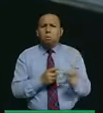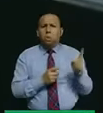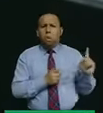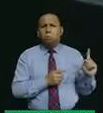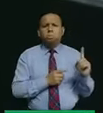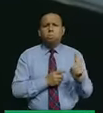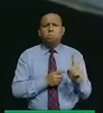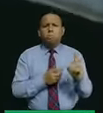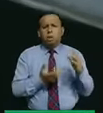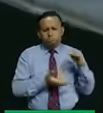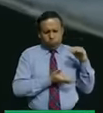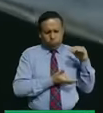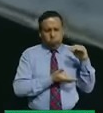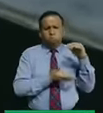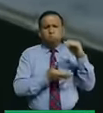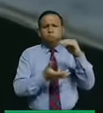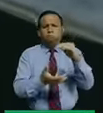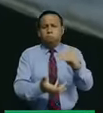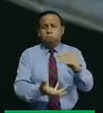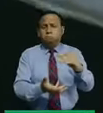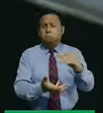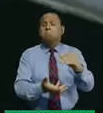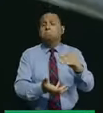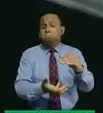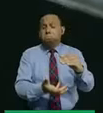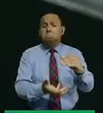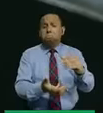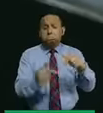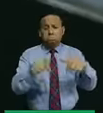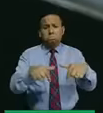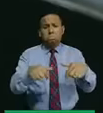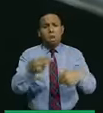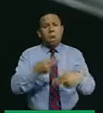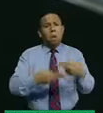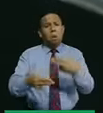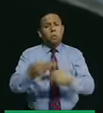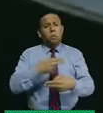un cierto artefacto explosivo aquí en el local